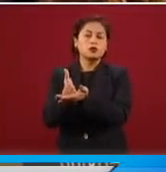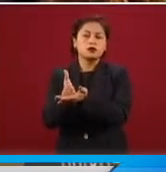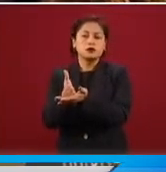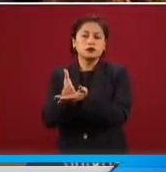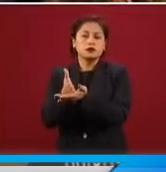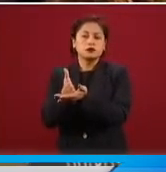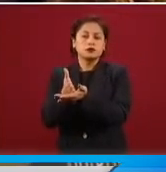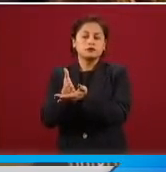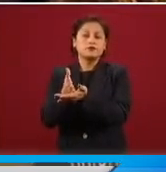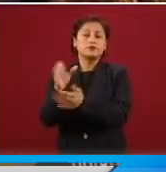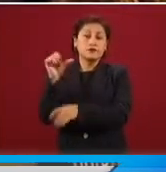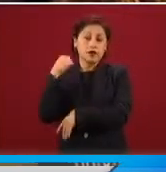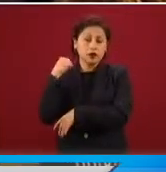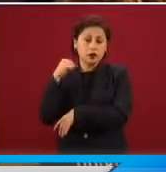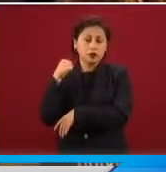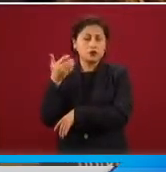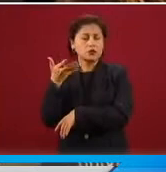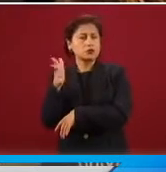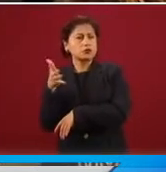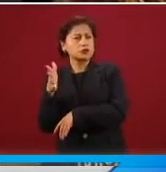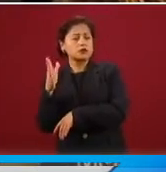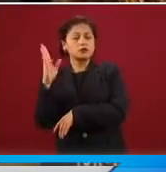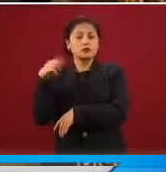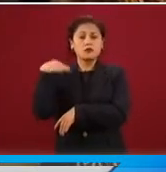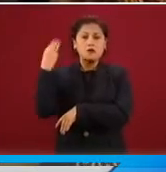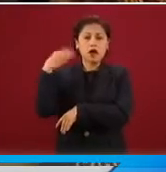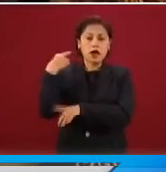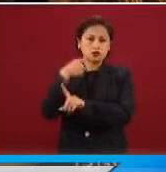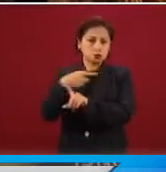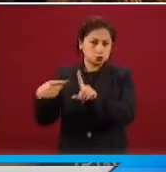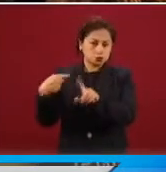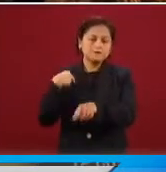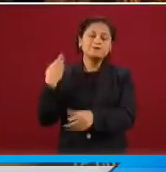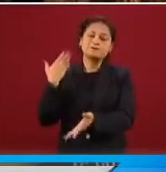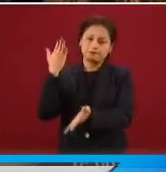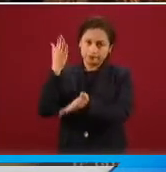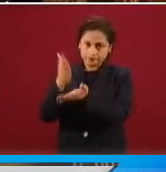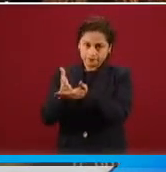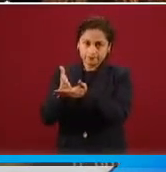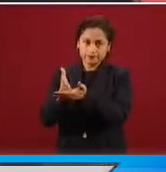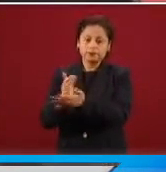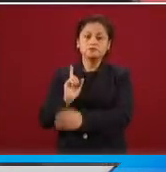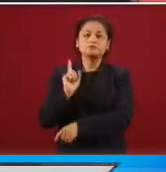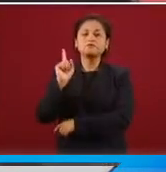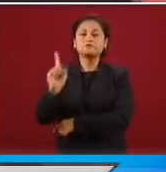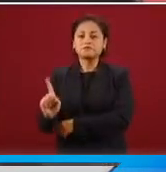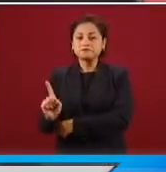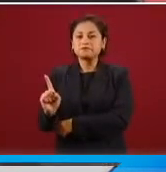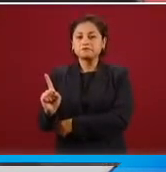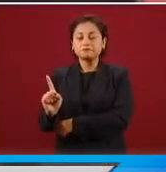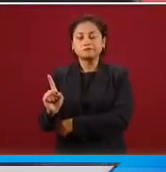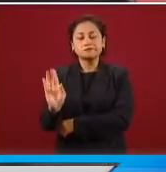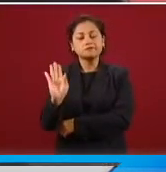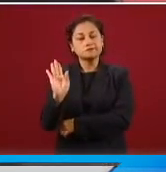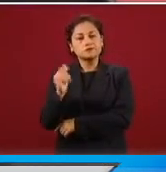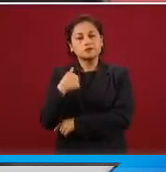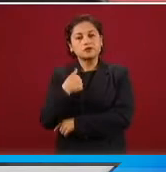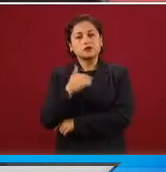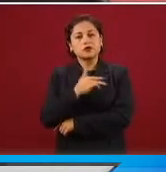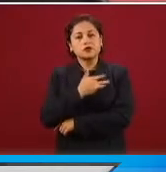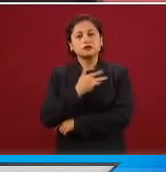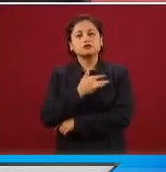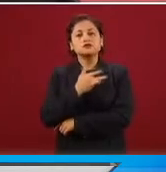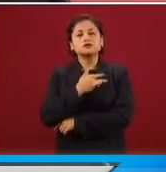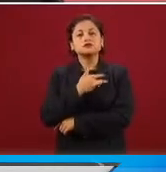no exigieron respuestas cuando se disparó la inseguridad en México por la política de confrontación instaurada por Calderón, que hasta el día de hoy es la herencia